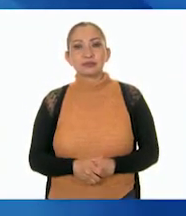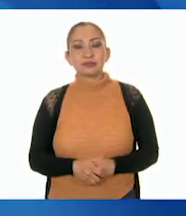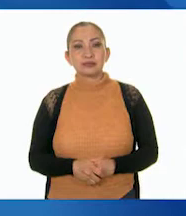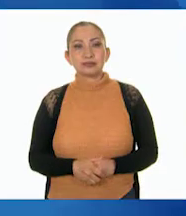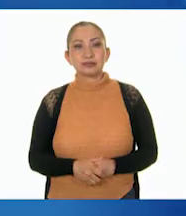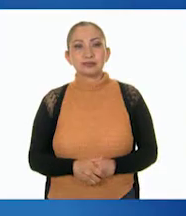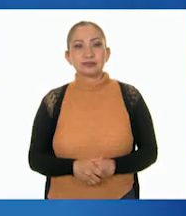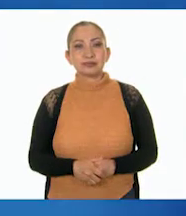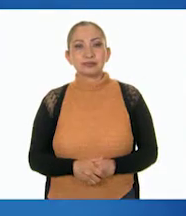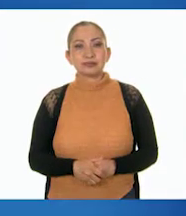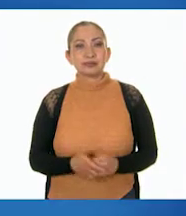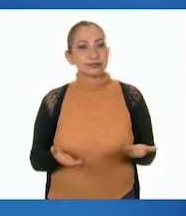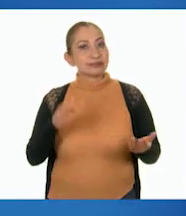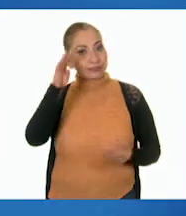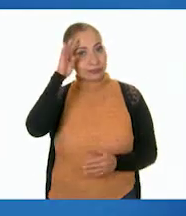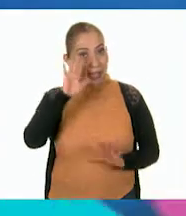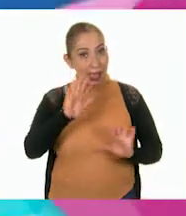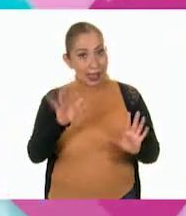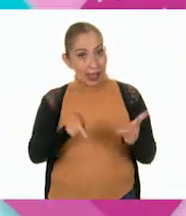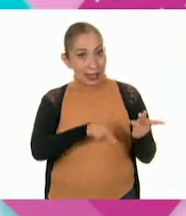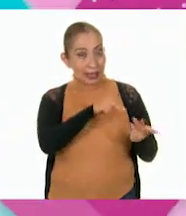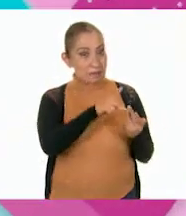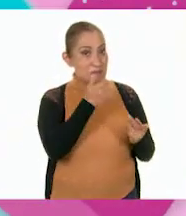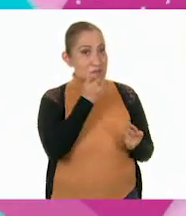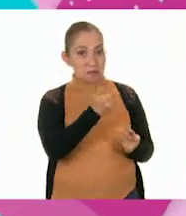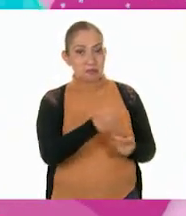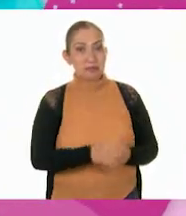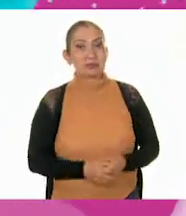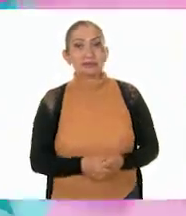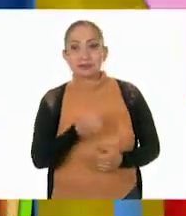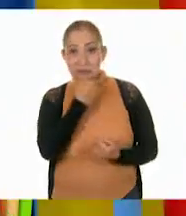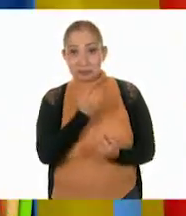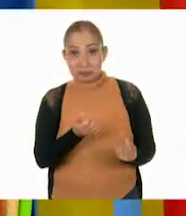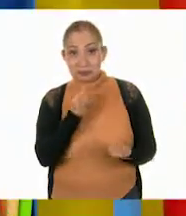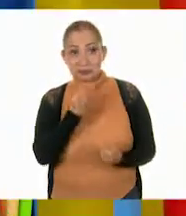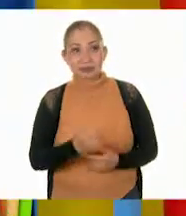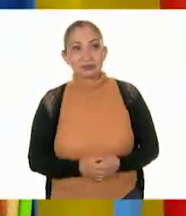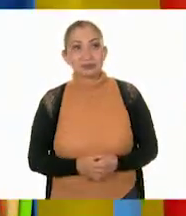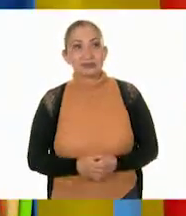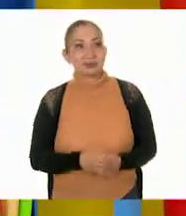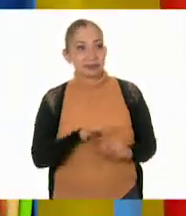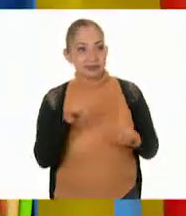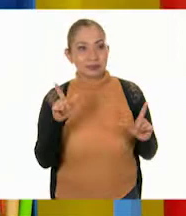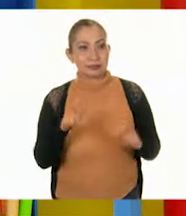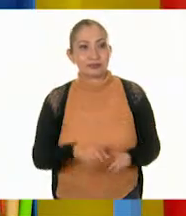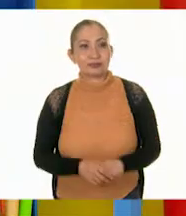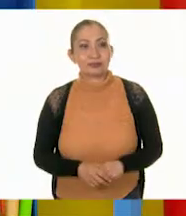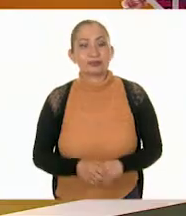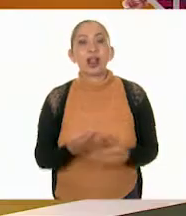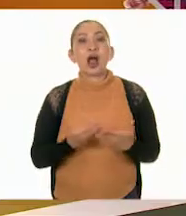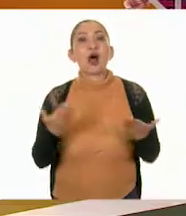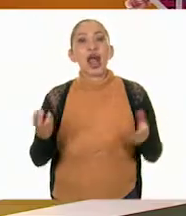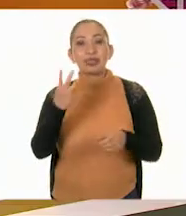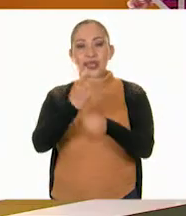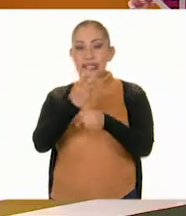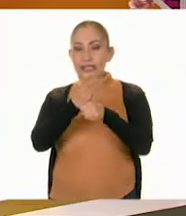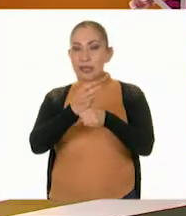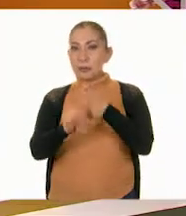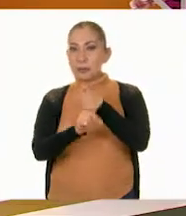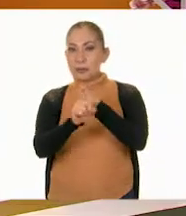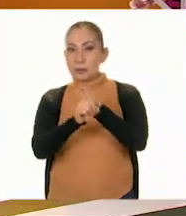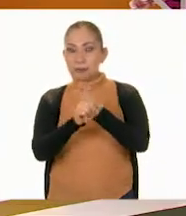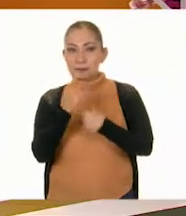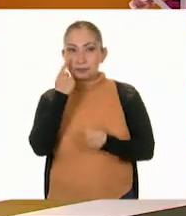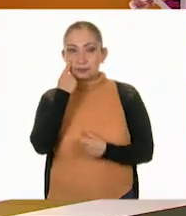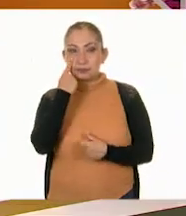¿Qué te parece? ¡Perfecto! Lo estamos haciendo muy bien, niñas y niños. ¿Listo? Sí. Muy bien. Ahora vamos con la tercera. Se las voy a